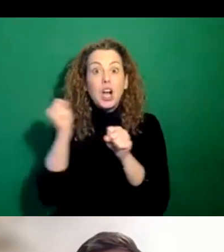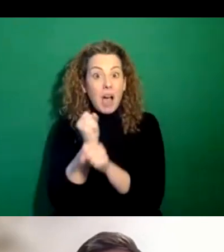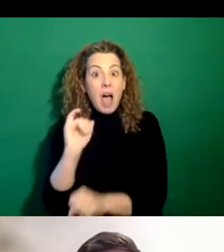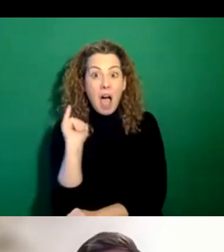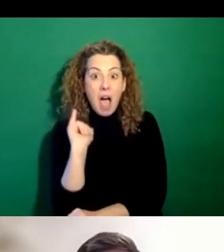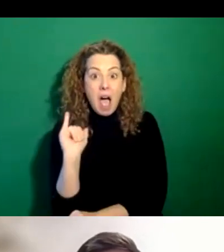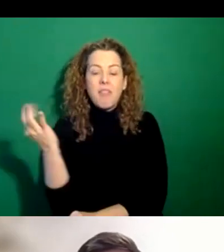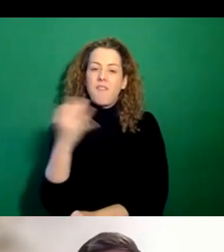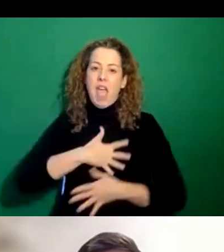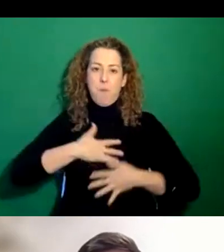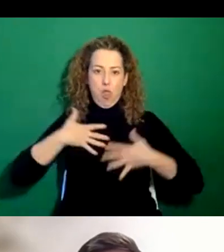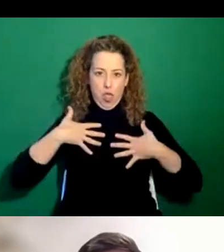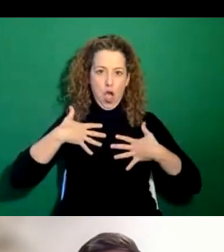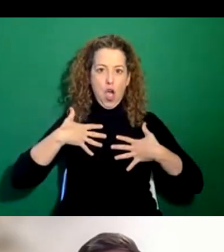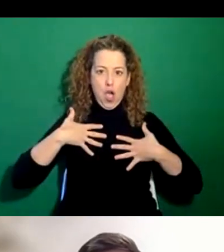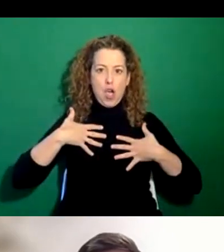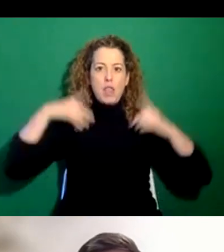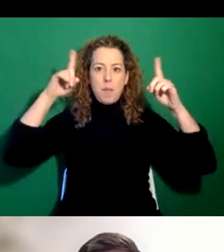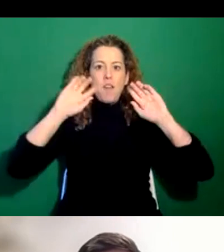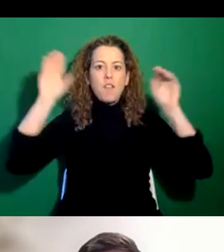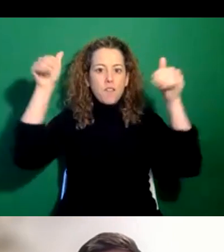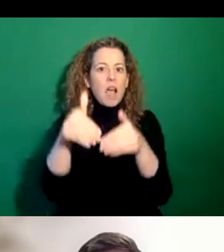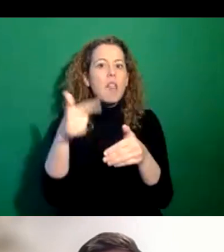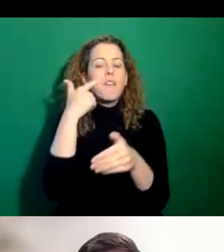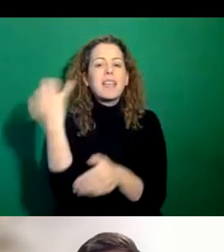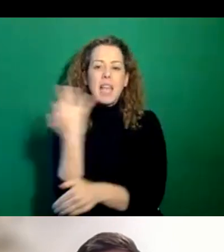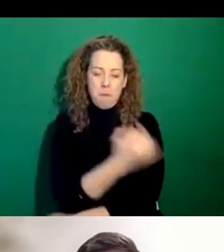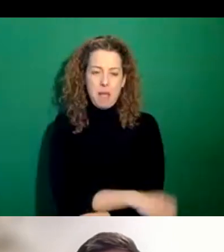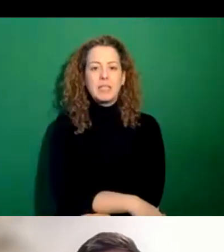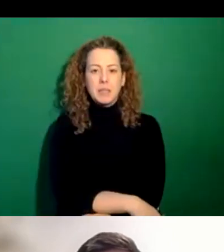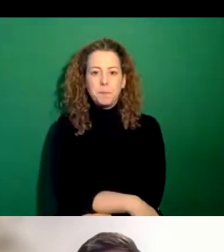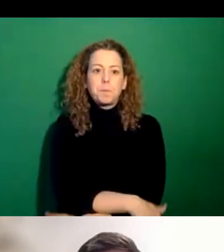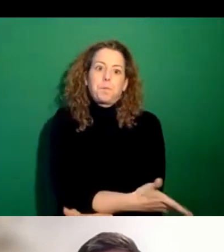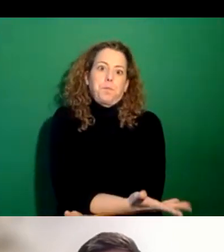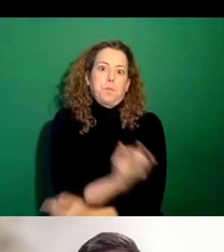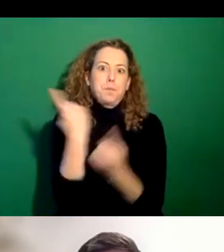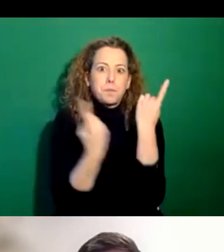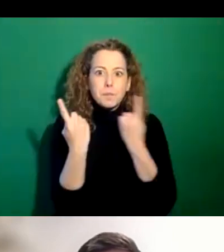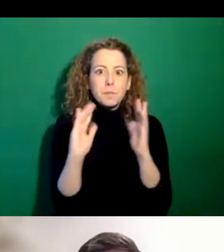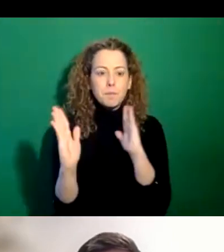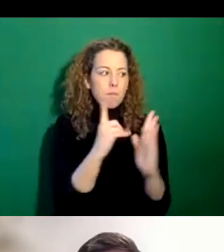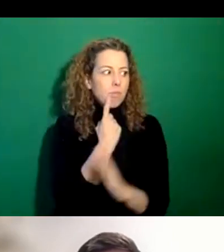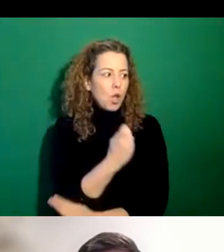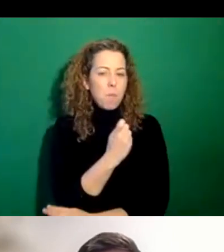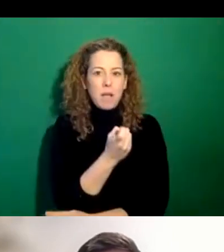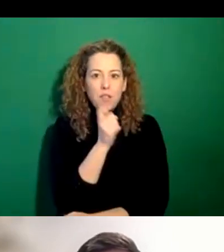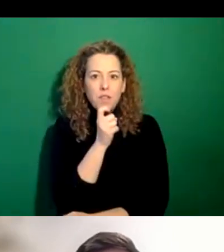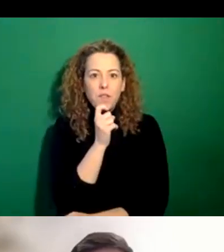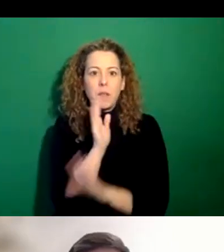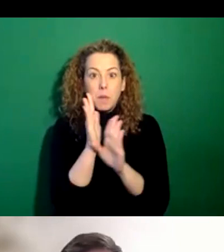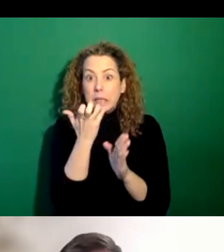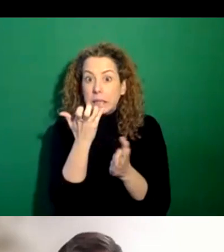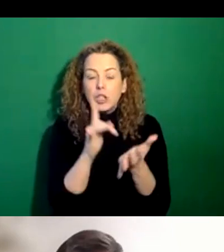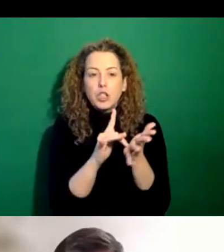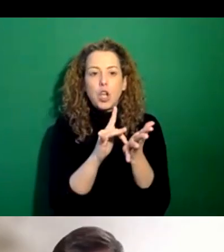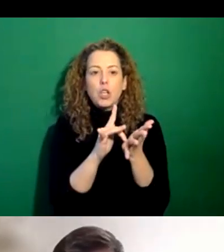con emoción y fijándose en qué le pasa en la medida. Claro, hay veces que hay momentos que es complicado, pero si viene una alteración